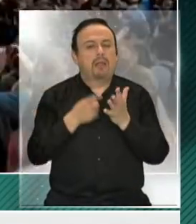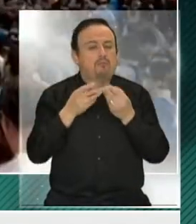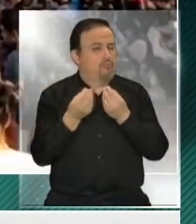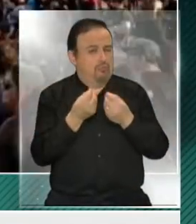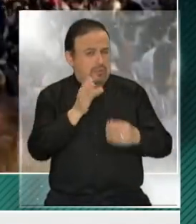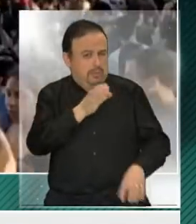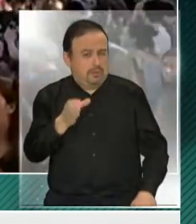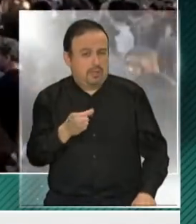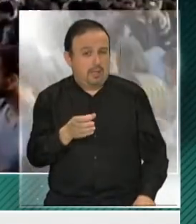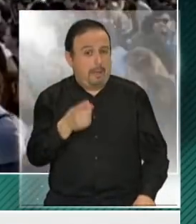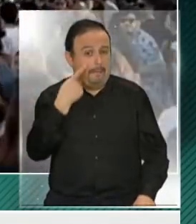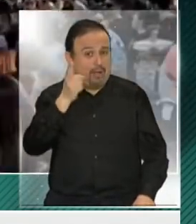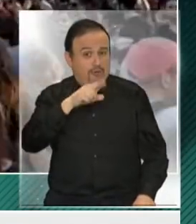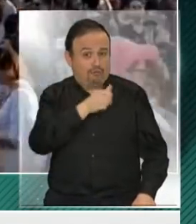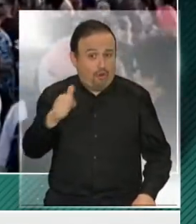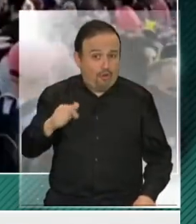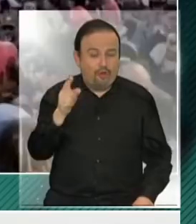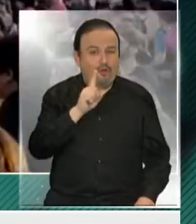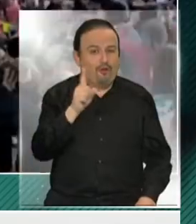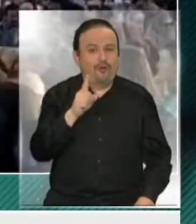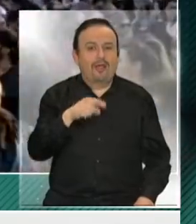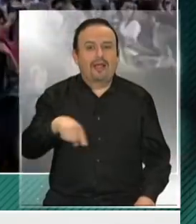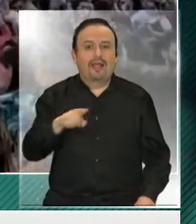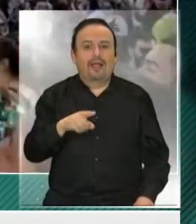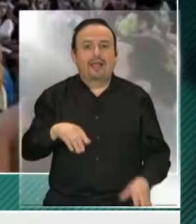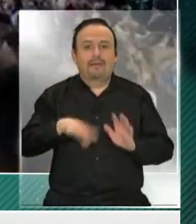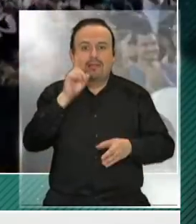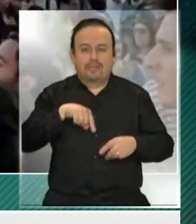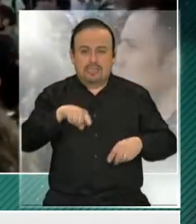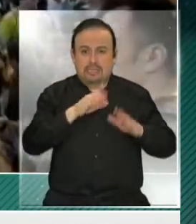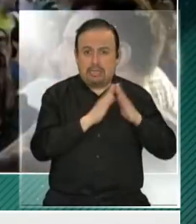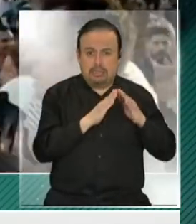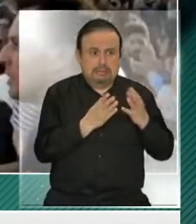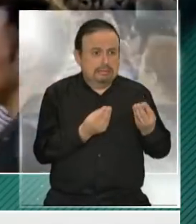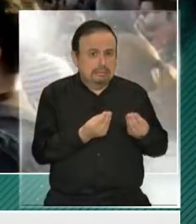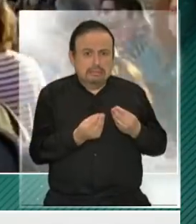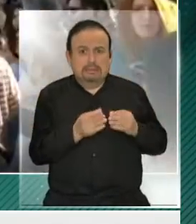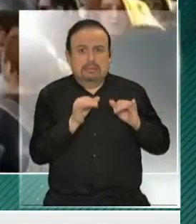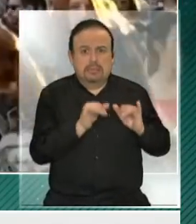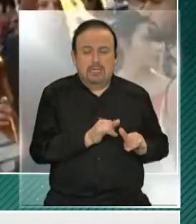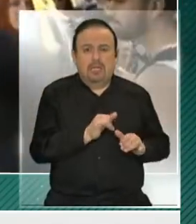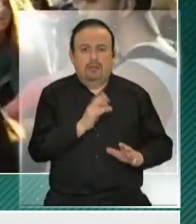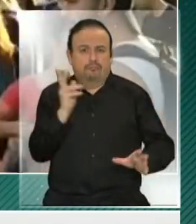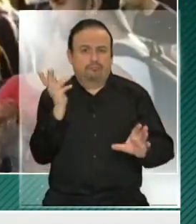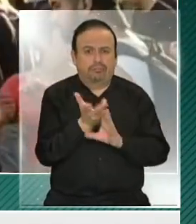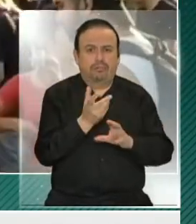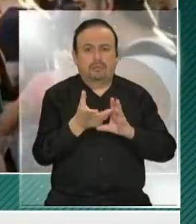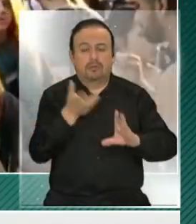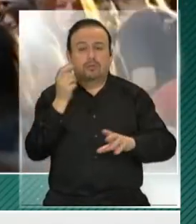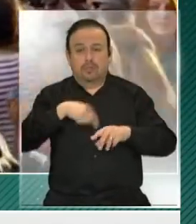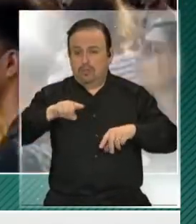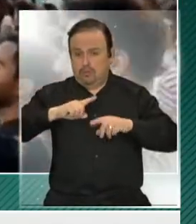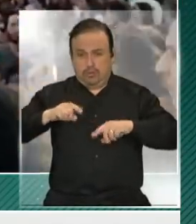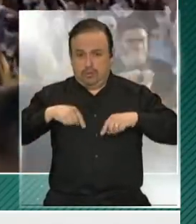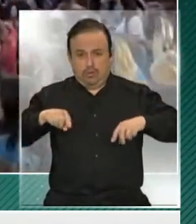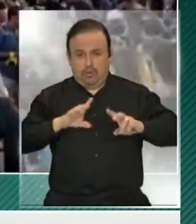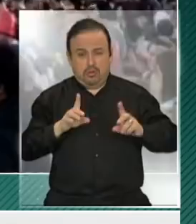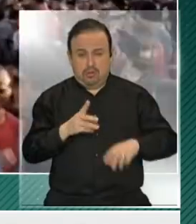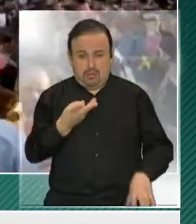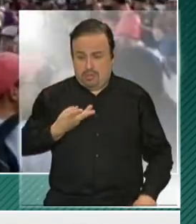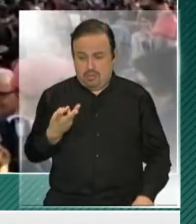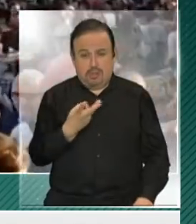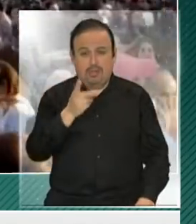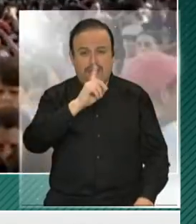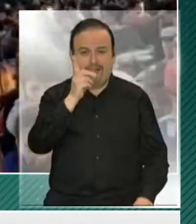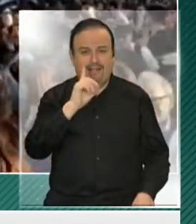personas pero no son la mayoría la mayoría de las personas son las que tienen miedo en sus casas que sufrieron los saqueos ninguno de los que estamos aquí ningunos otros 3